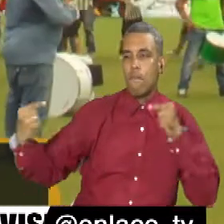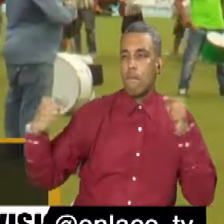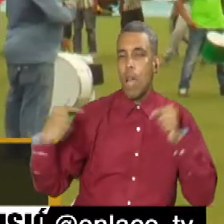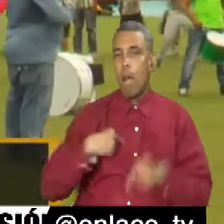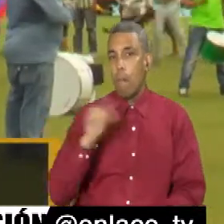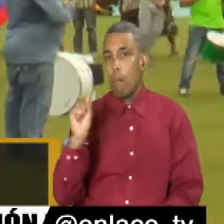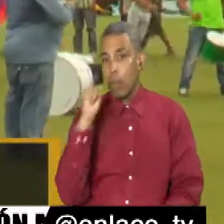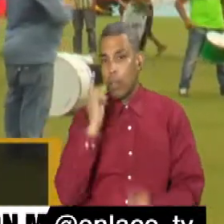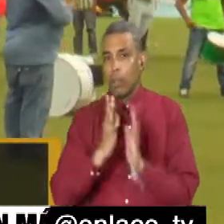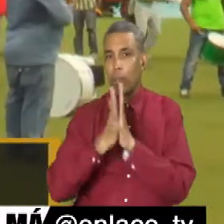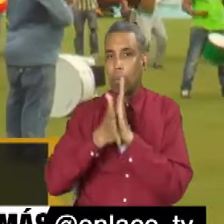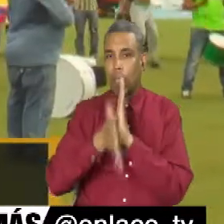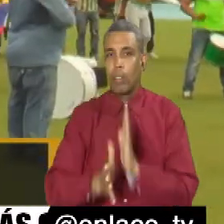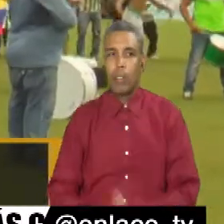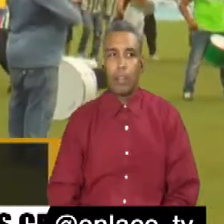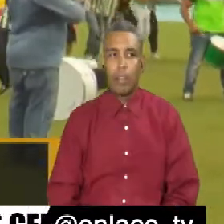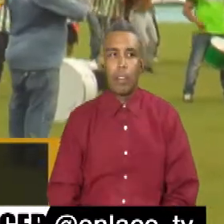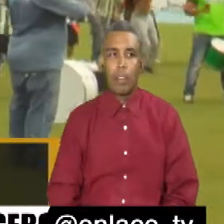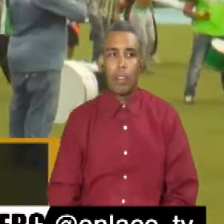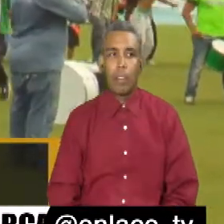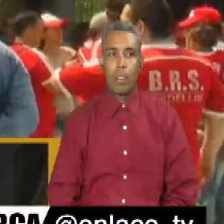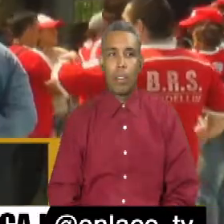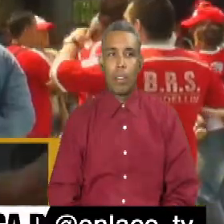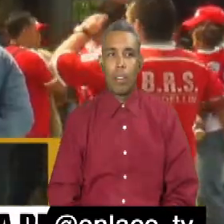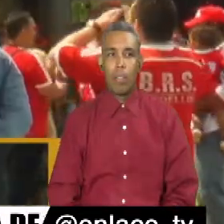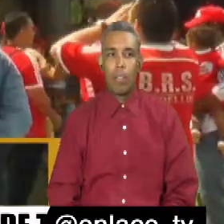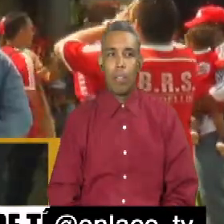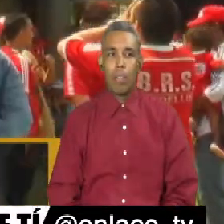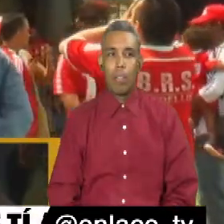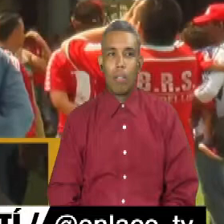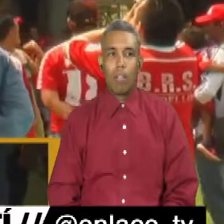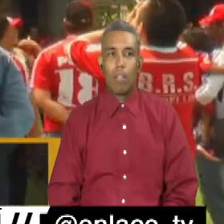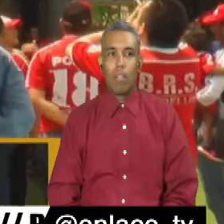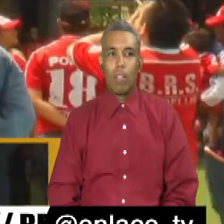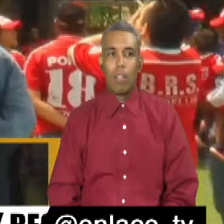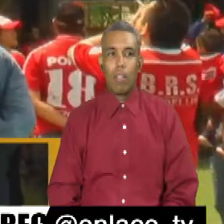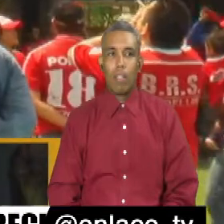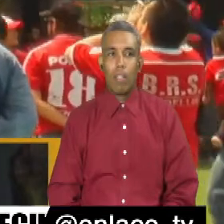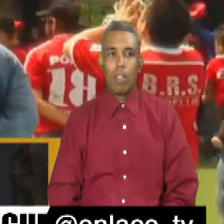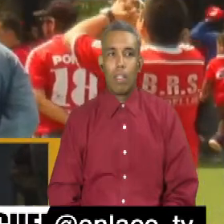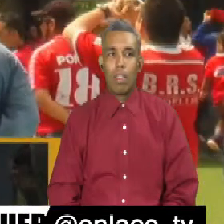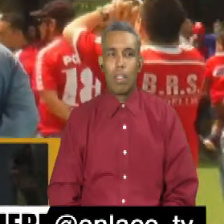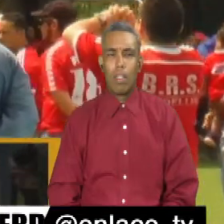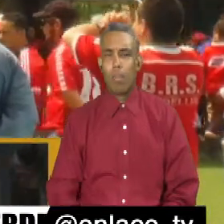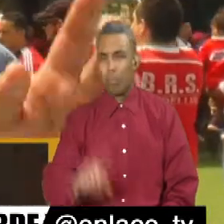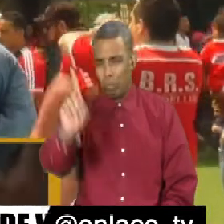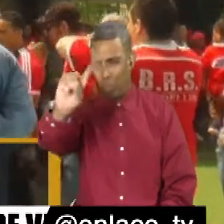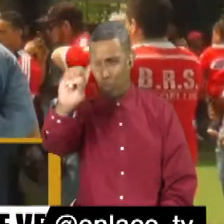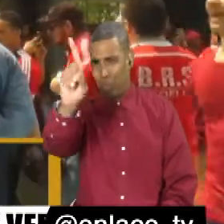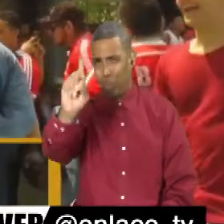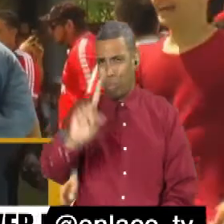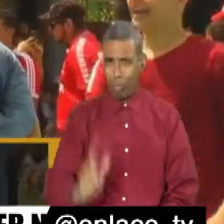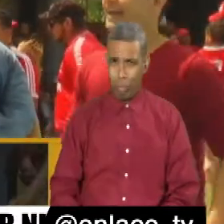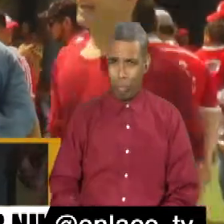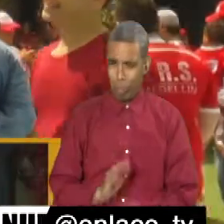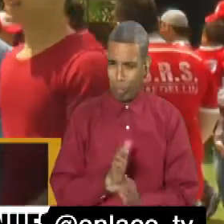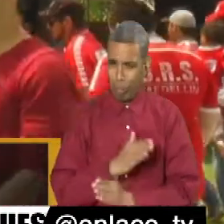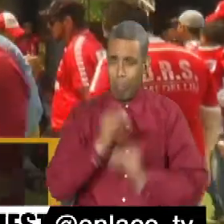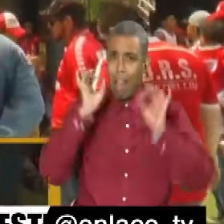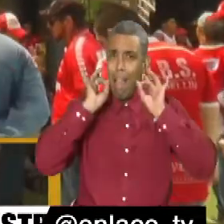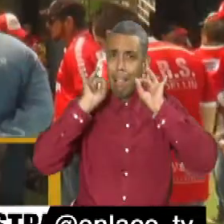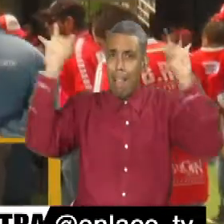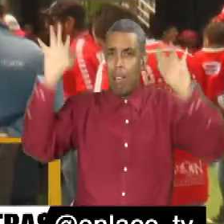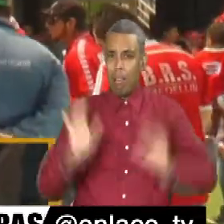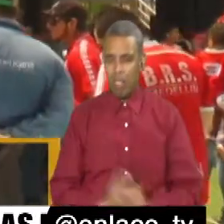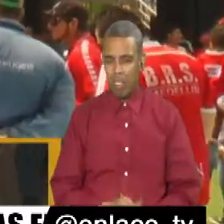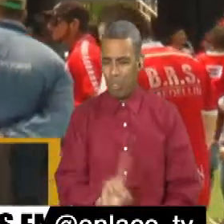INDERBA de lo que ocurrió. Califican como leve lo sucedido. No pasó nada. Yo creo que que uno como está acostumbrado a vivir eso en